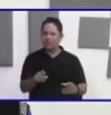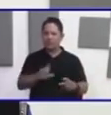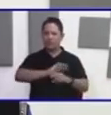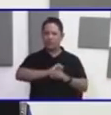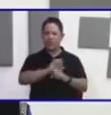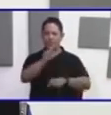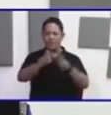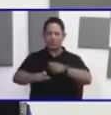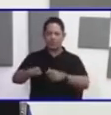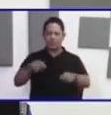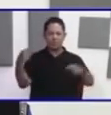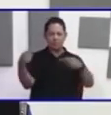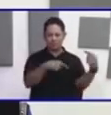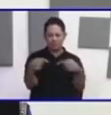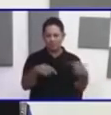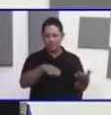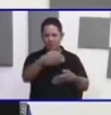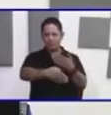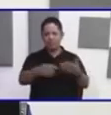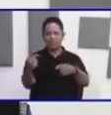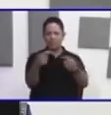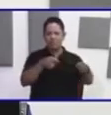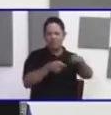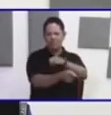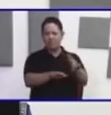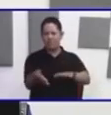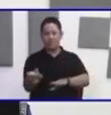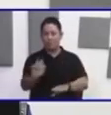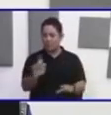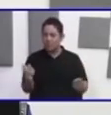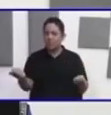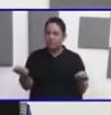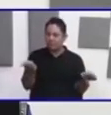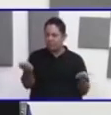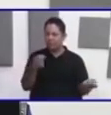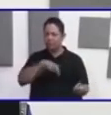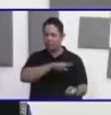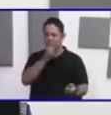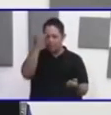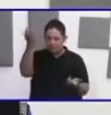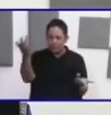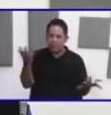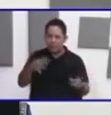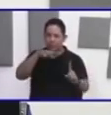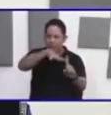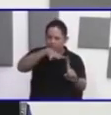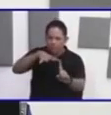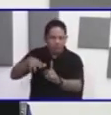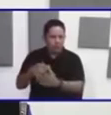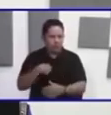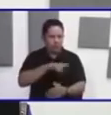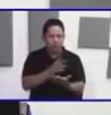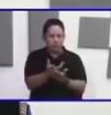vidas. Entonces, así, señor gobernador, se ha logrado sacar diferentes